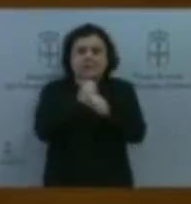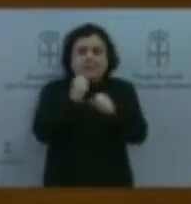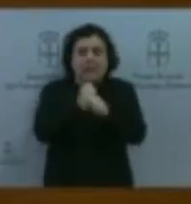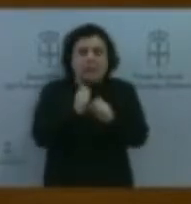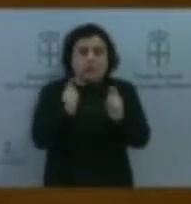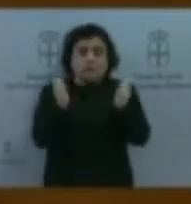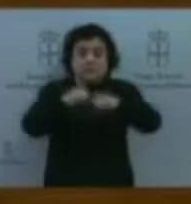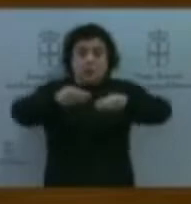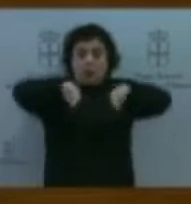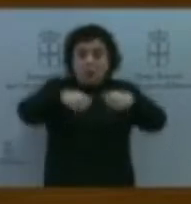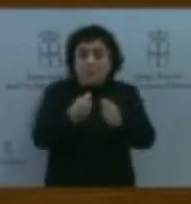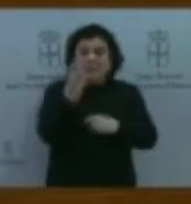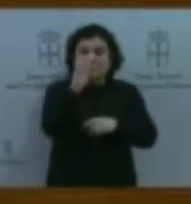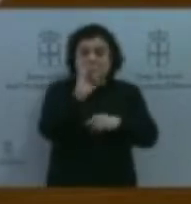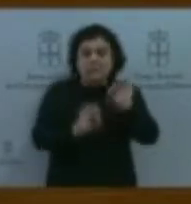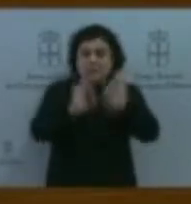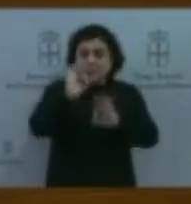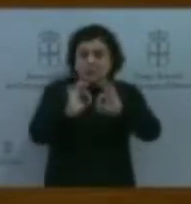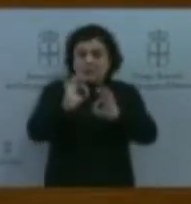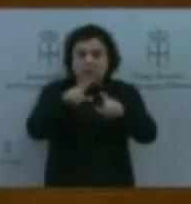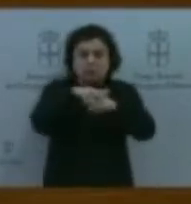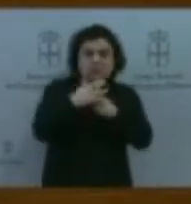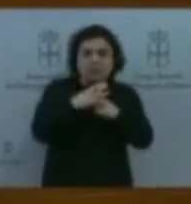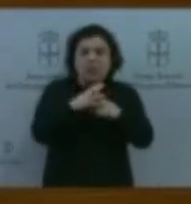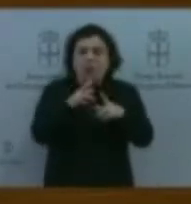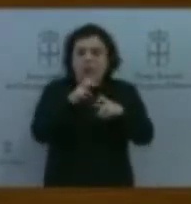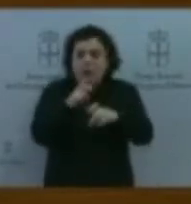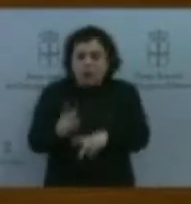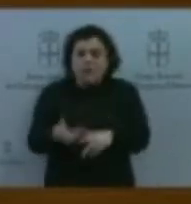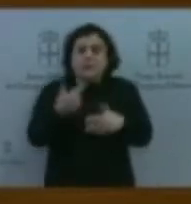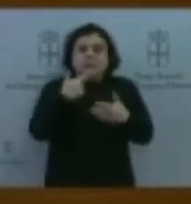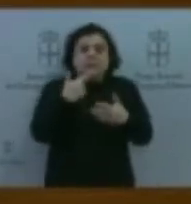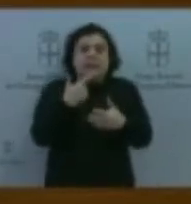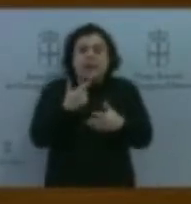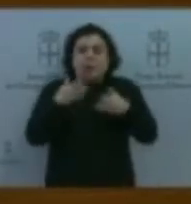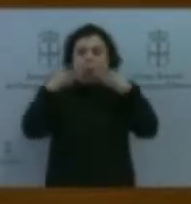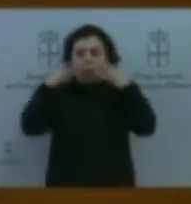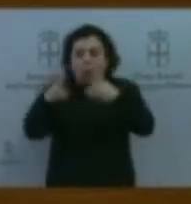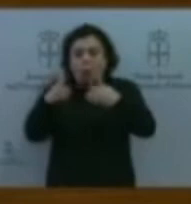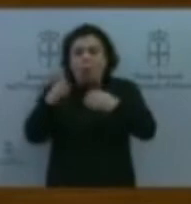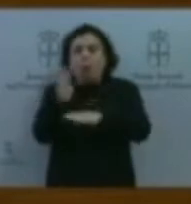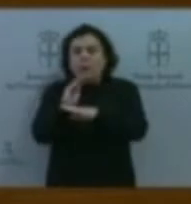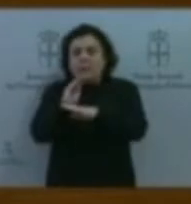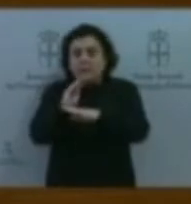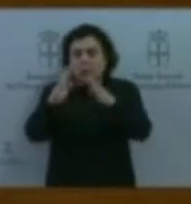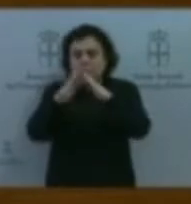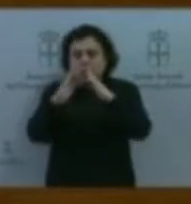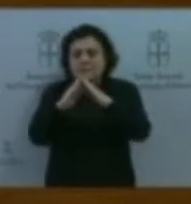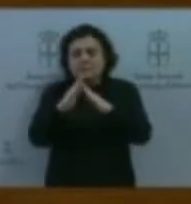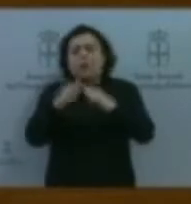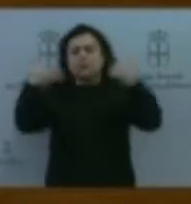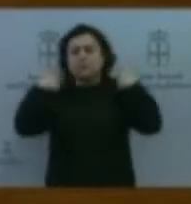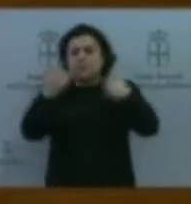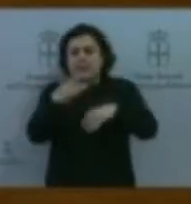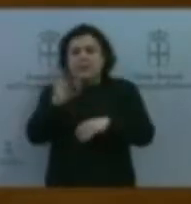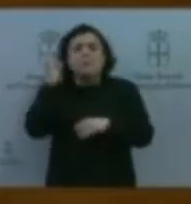el trabajo doméstico y de cuidado recaía en mujeres, que, en definitiva, que la pandemia aceleraba todos estos procesos,